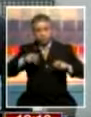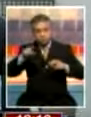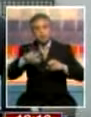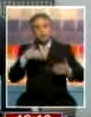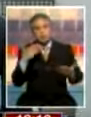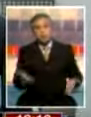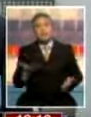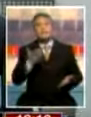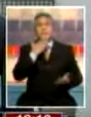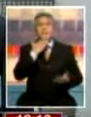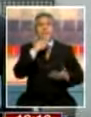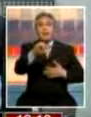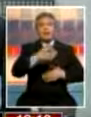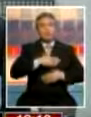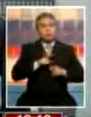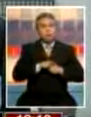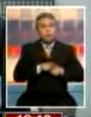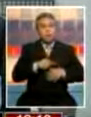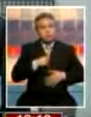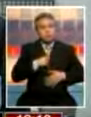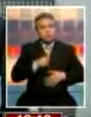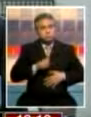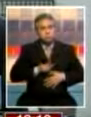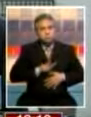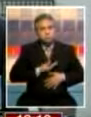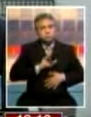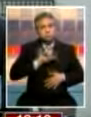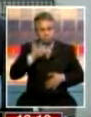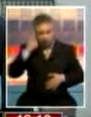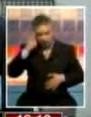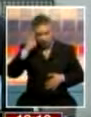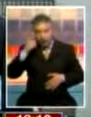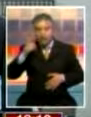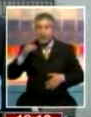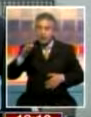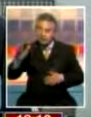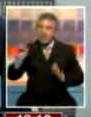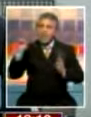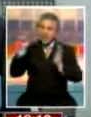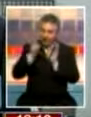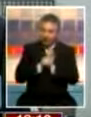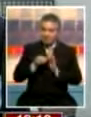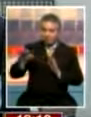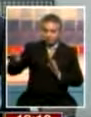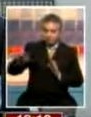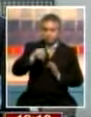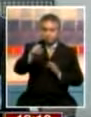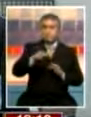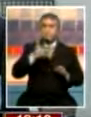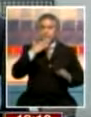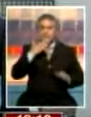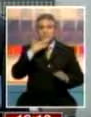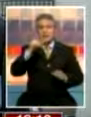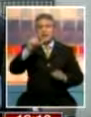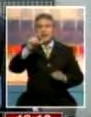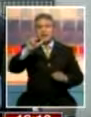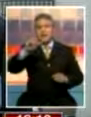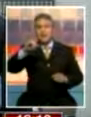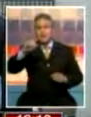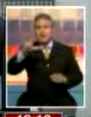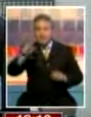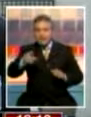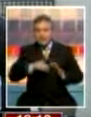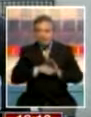para inspirar lo que hemos hecho, también hemos tomado en cuenta los reclamos y por lo mismo elegimos las 18 clínicas privadas de salud de Santiago más